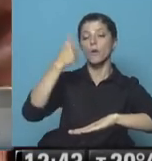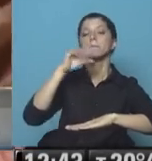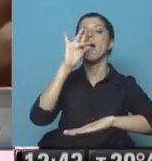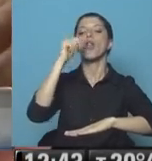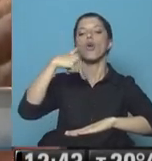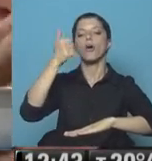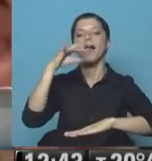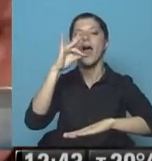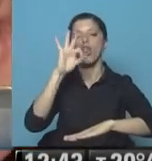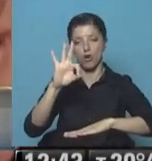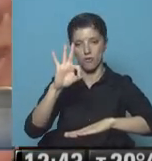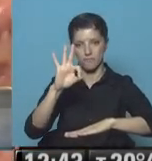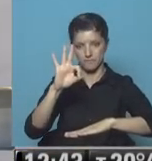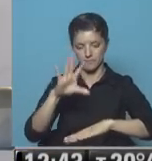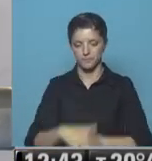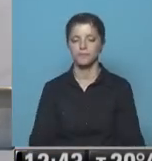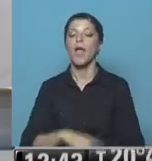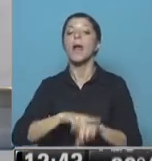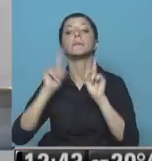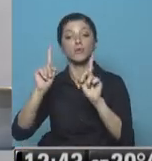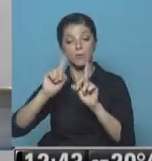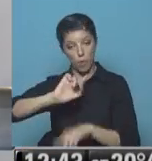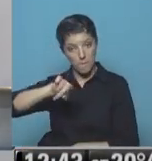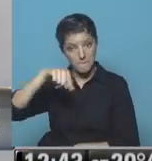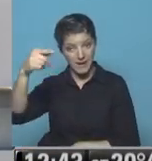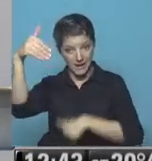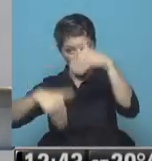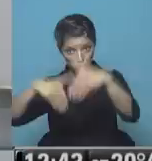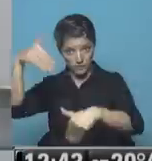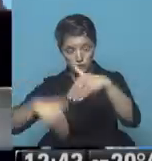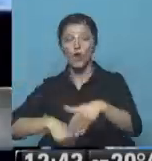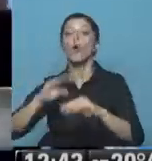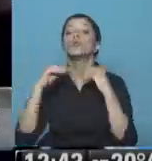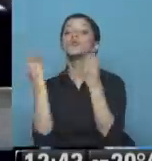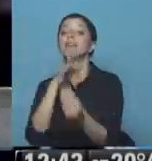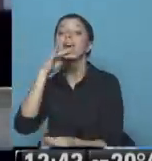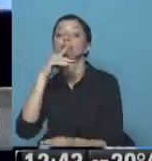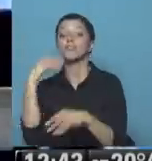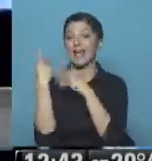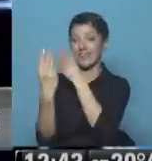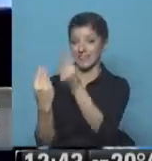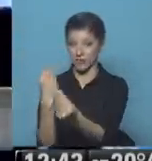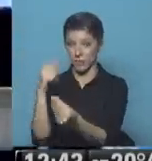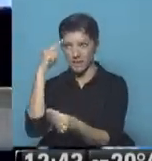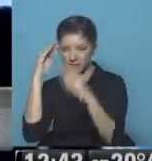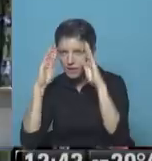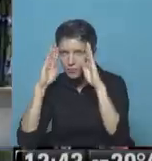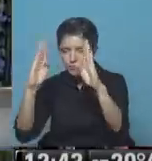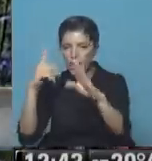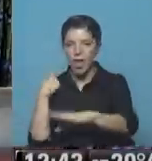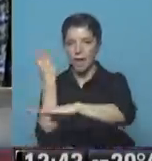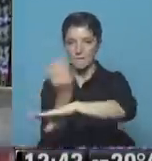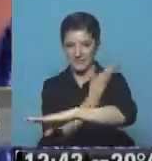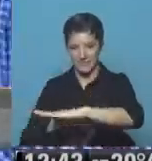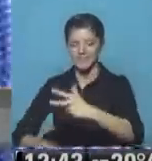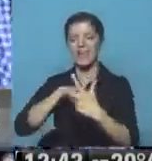Maldonado. En tanto, en los comicios de mañana, 14 candidatos aspiran a la primera magistratura que solo 3